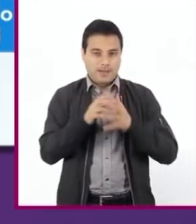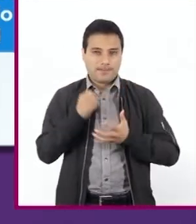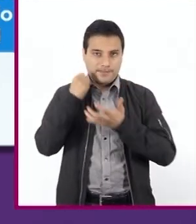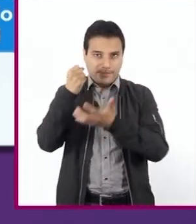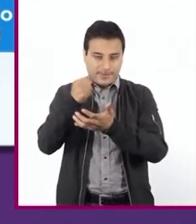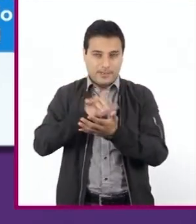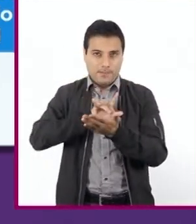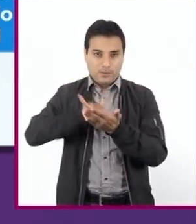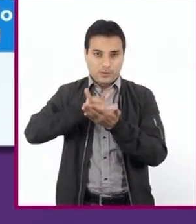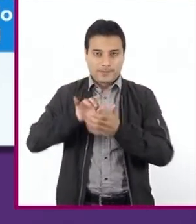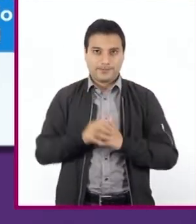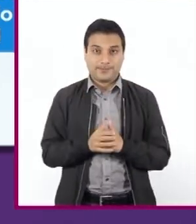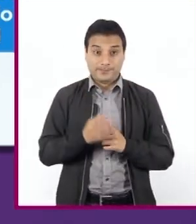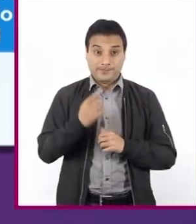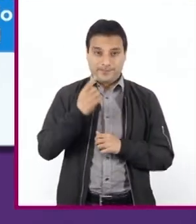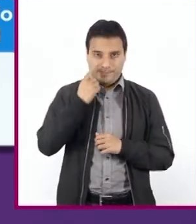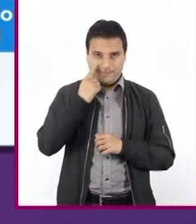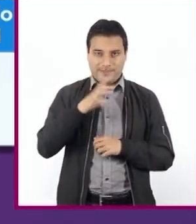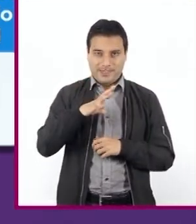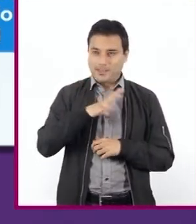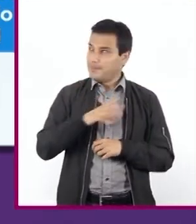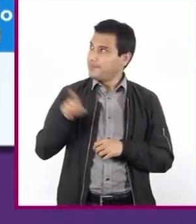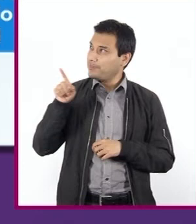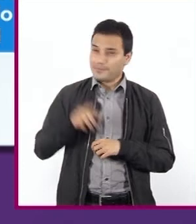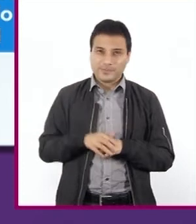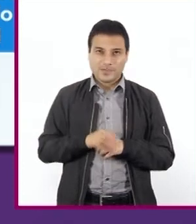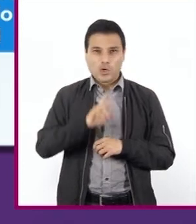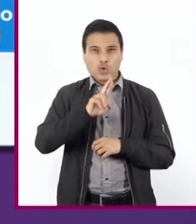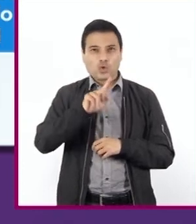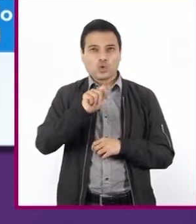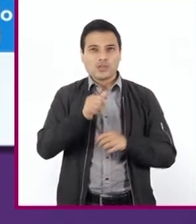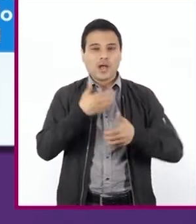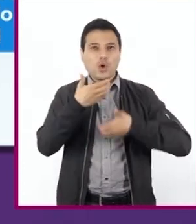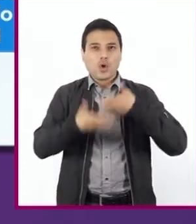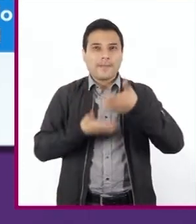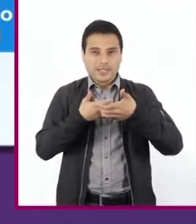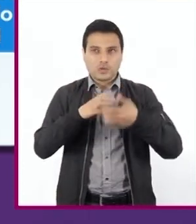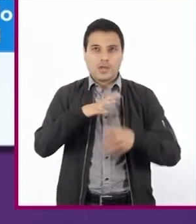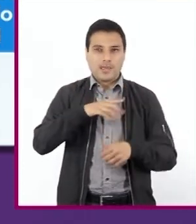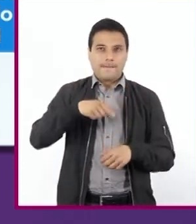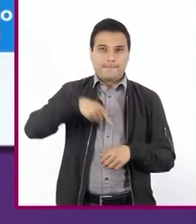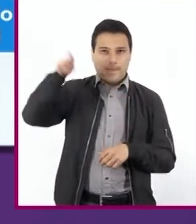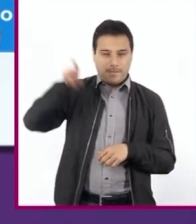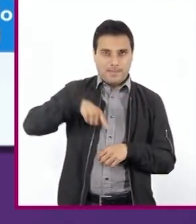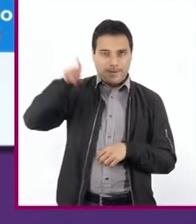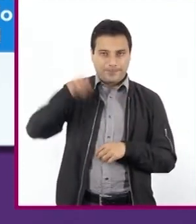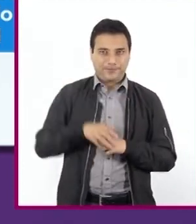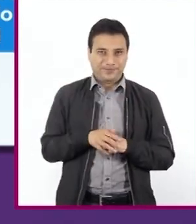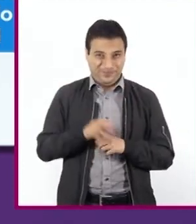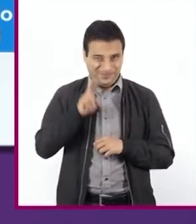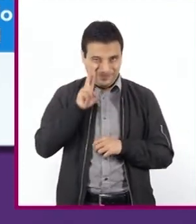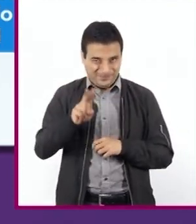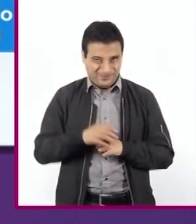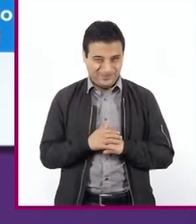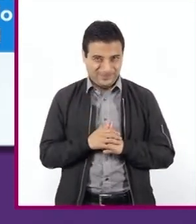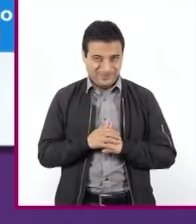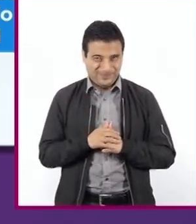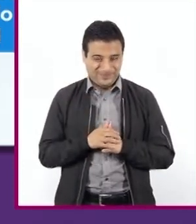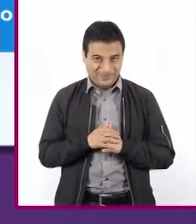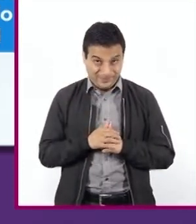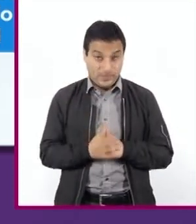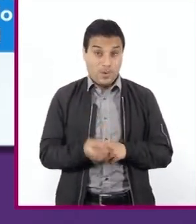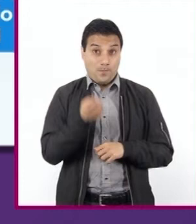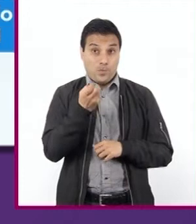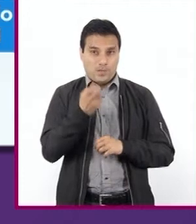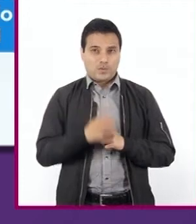rutas comerciales impulsadas por los españoles como consecuencia de su llegada a América? Por ello se considera